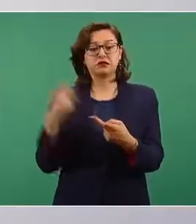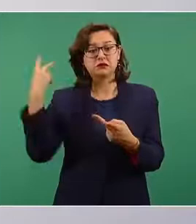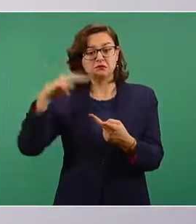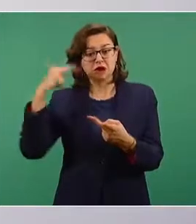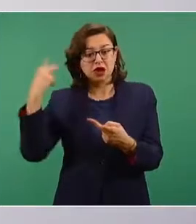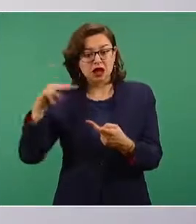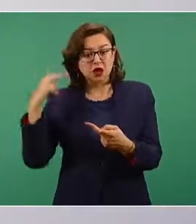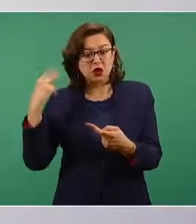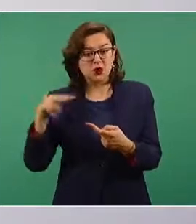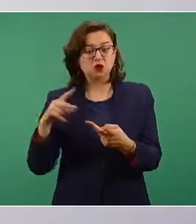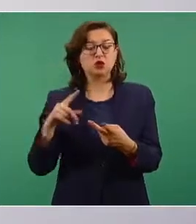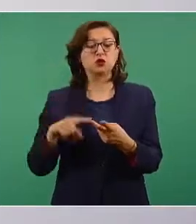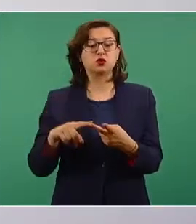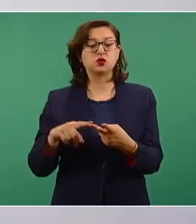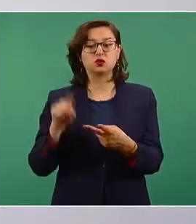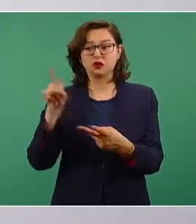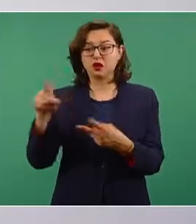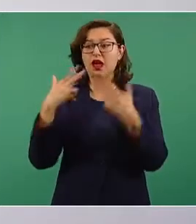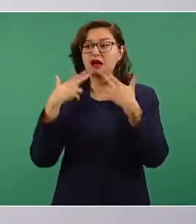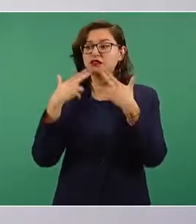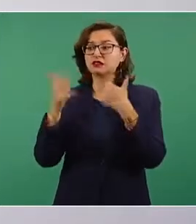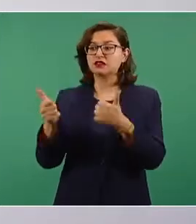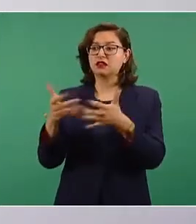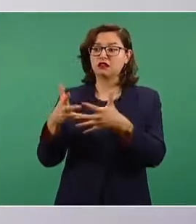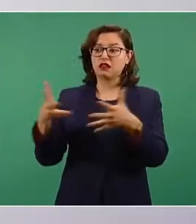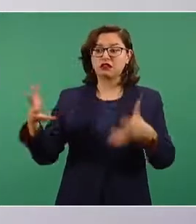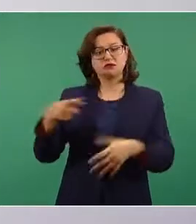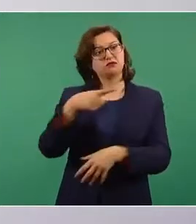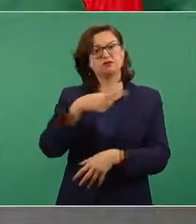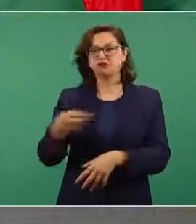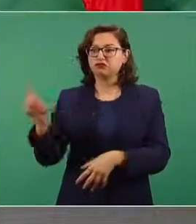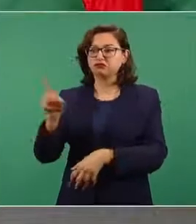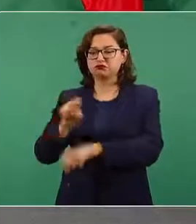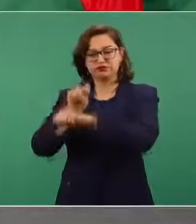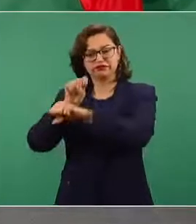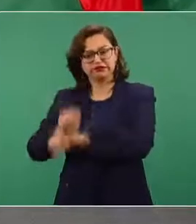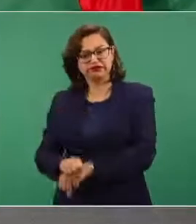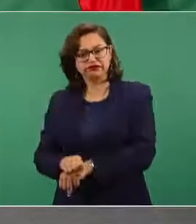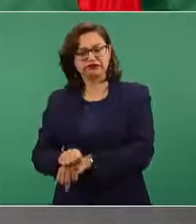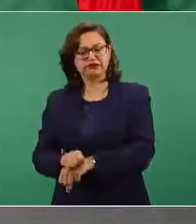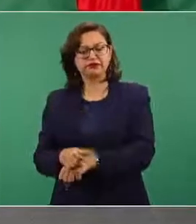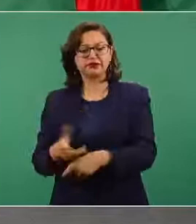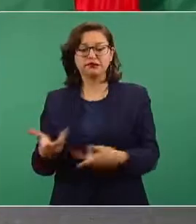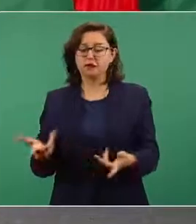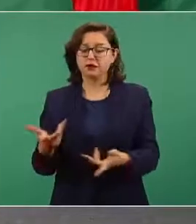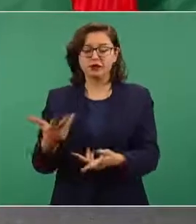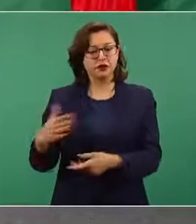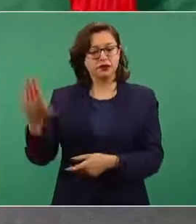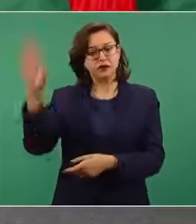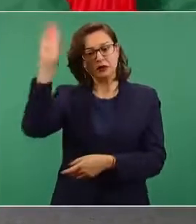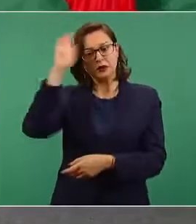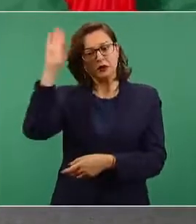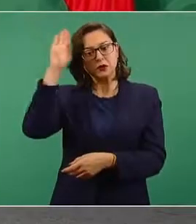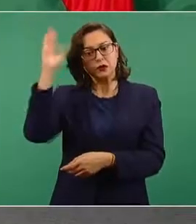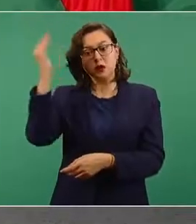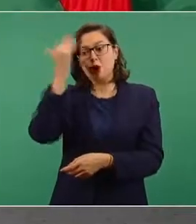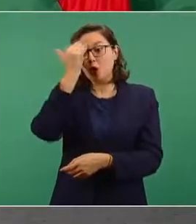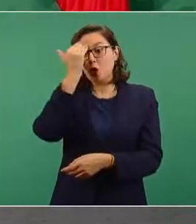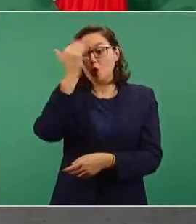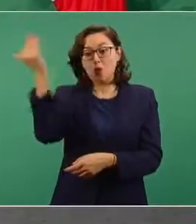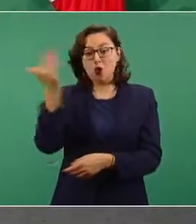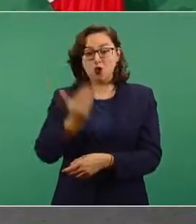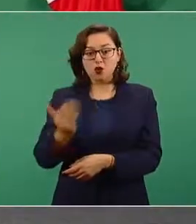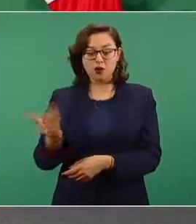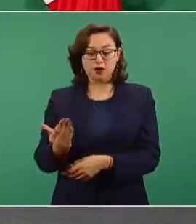Veracruz, del sureste. Una barbaridad. Entonces, si